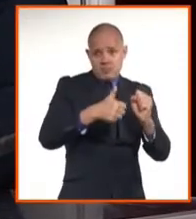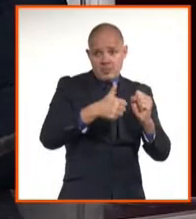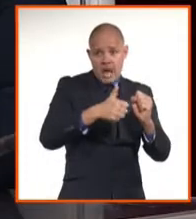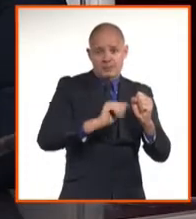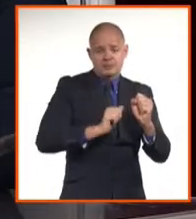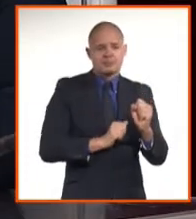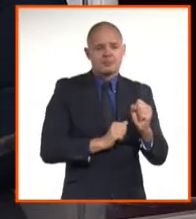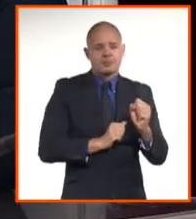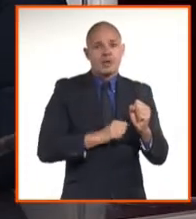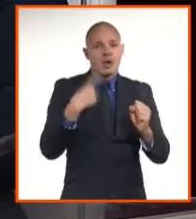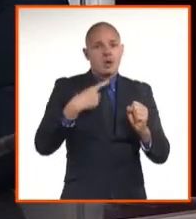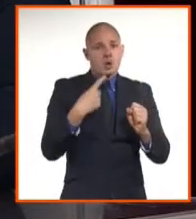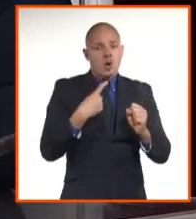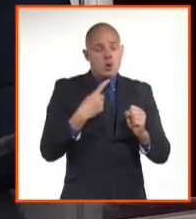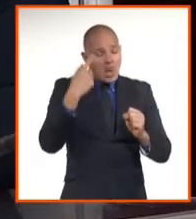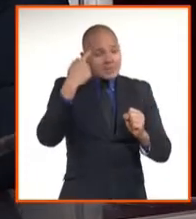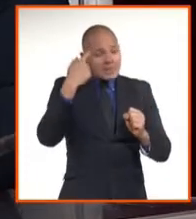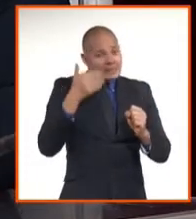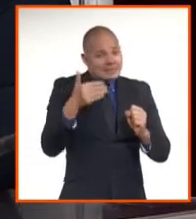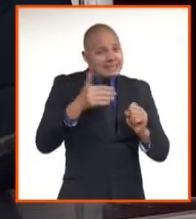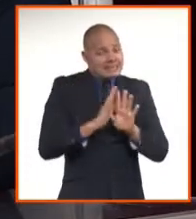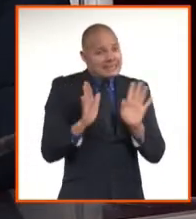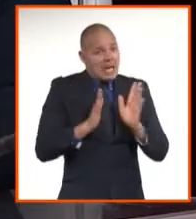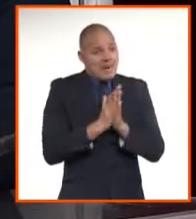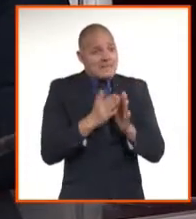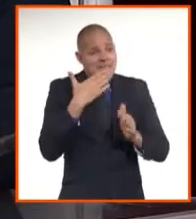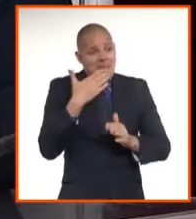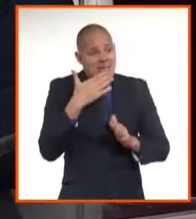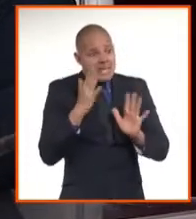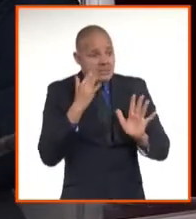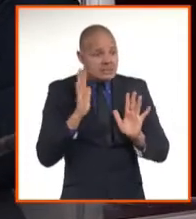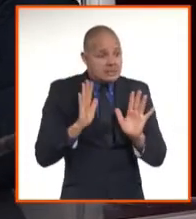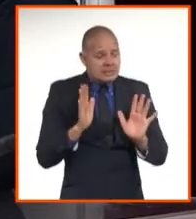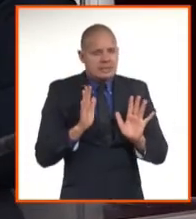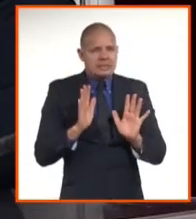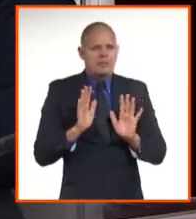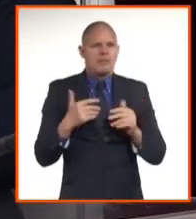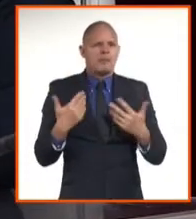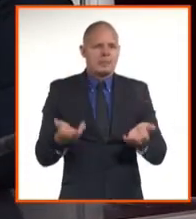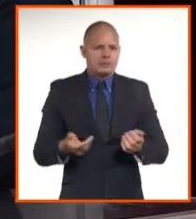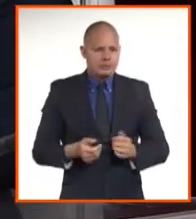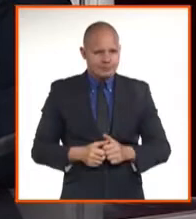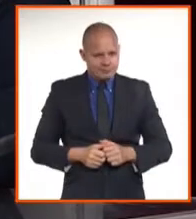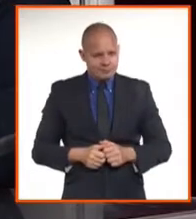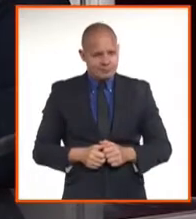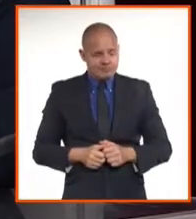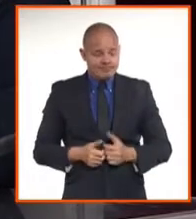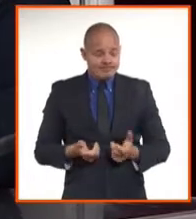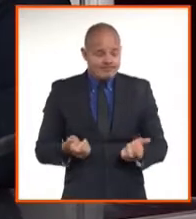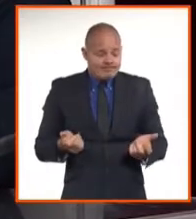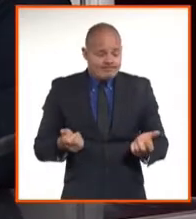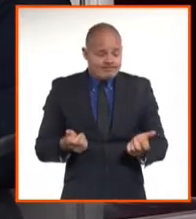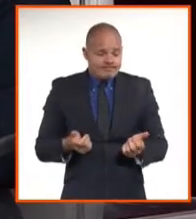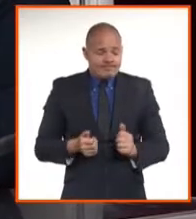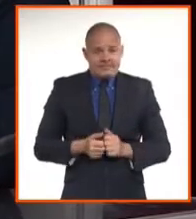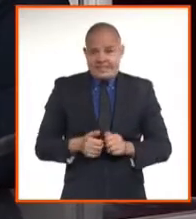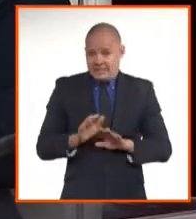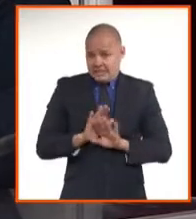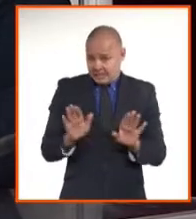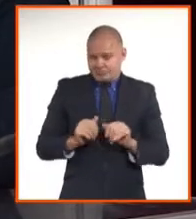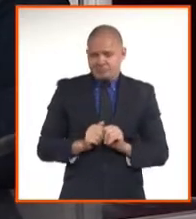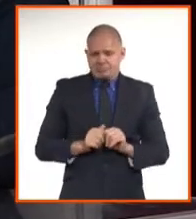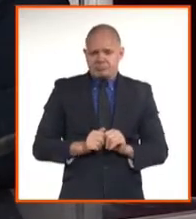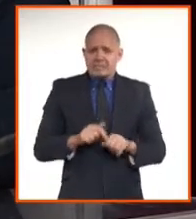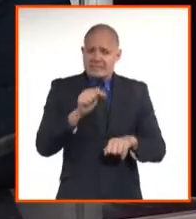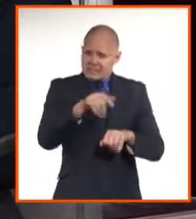teníamos mucha esperanza de que eso realmente pudiera ser. ¿Qué sucede? En este proceso, cuando se detiene para hacer el cambio de